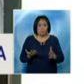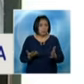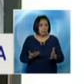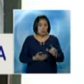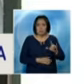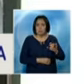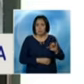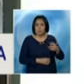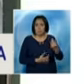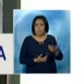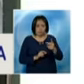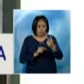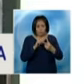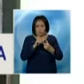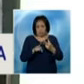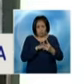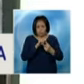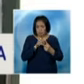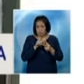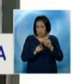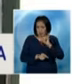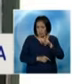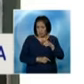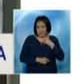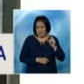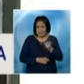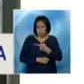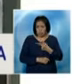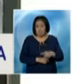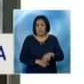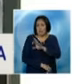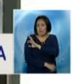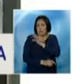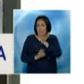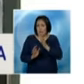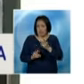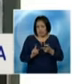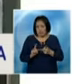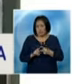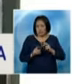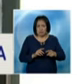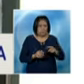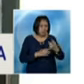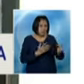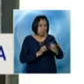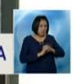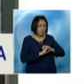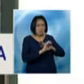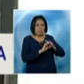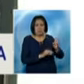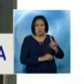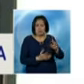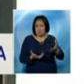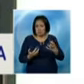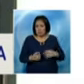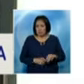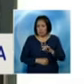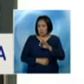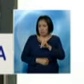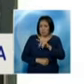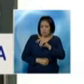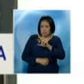Paucar, de Canal N. Yo tengo dos preguntas. Número uno, usted ha señalado que las denuncias que tiene la Fiscalía son parte de una campaña artera porque no se quiere un Contralor pusilánime. Pero